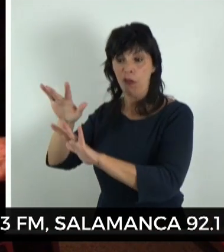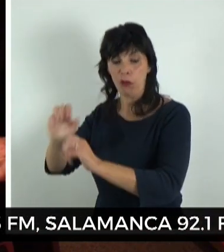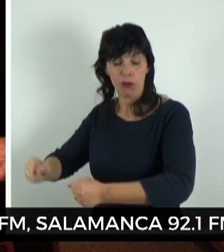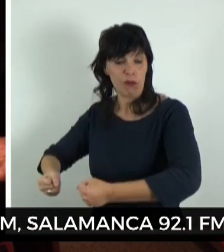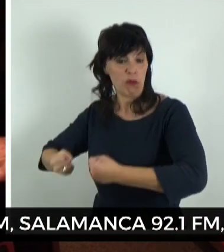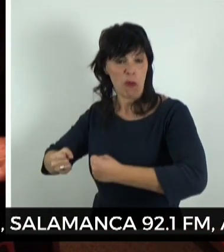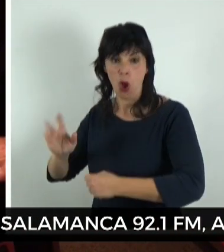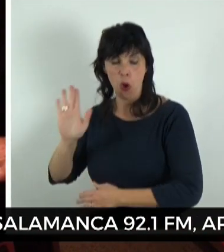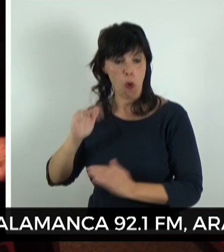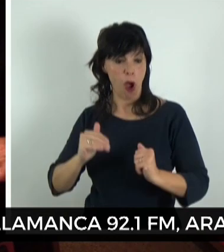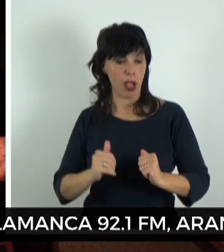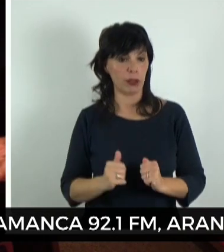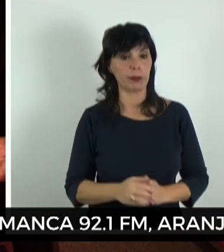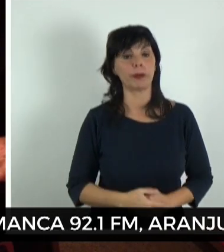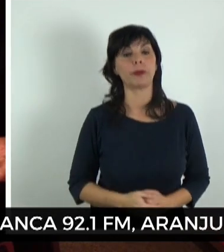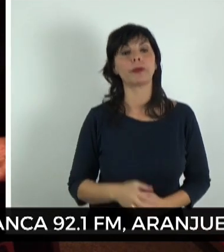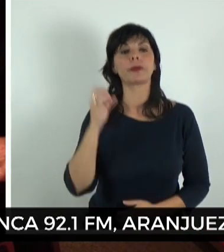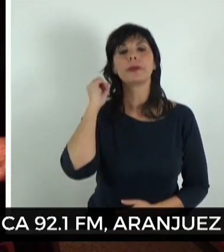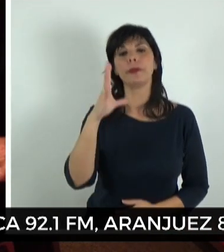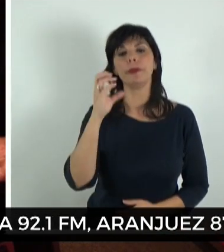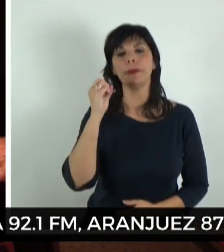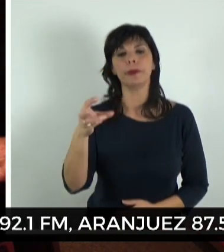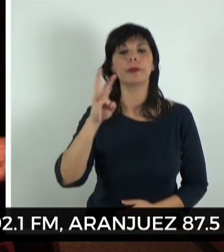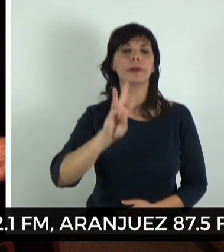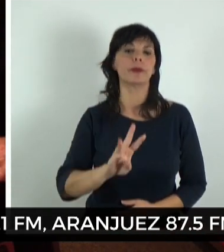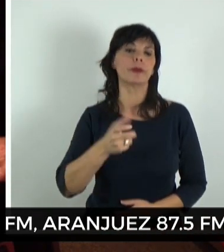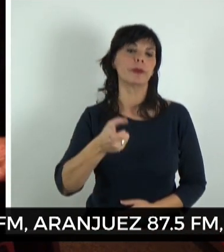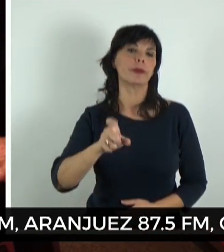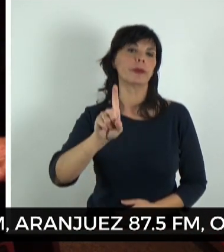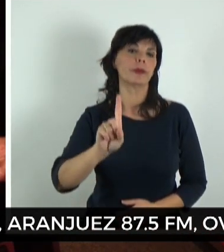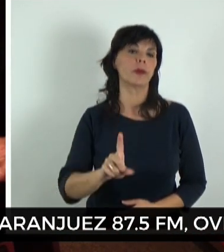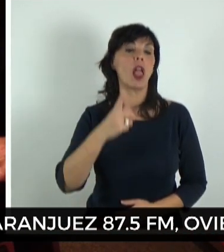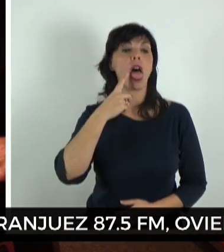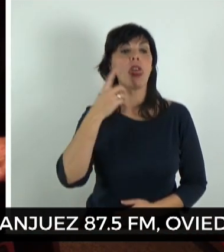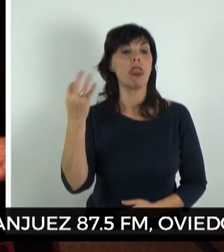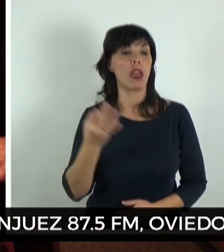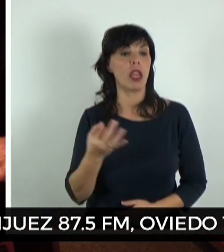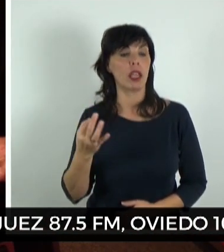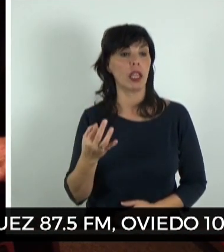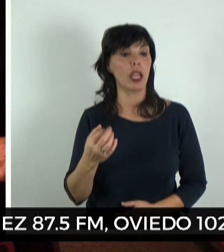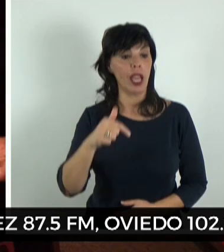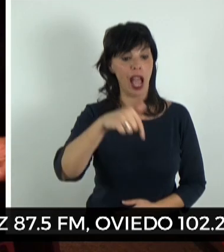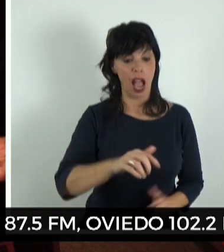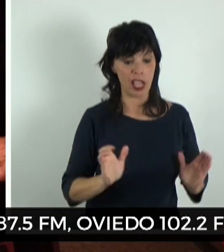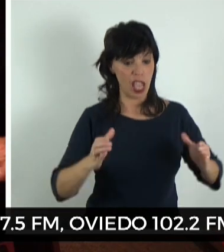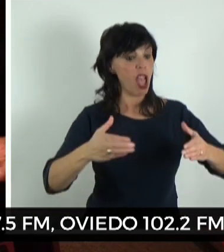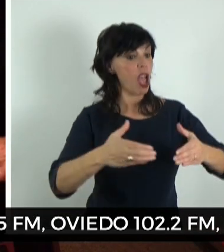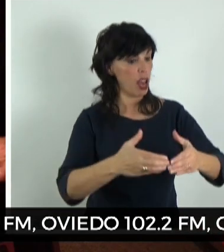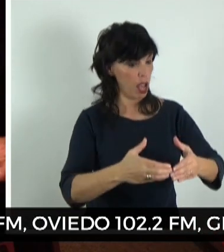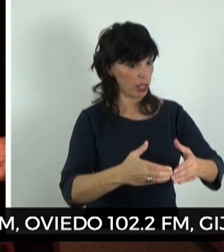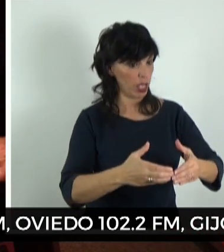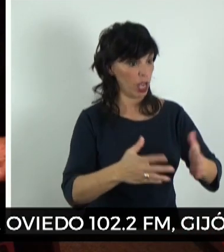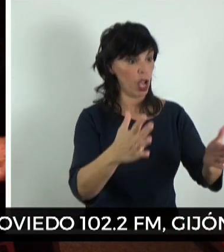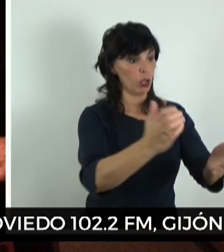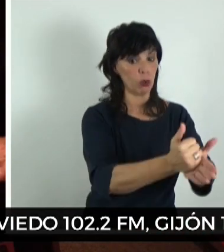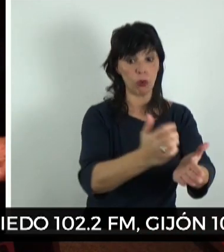Por eso dice la Biblia, en Eclesiastés 3, del 1 al 15, que todo tiene su tiempo. Y entonces dice, y todo